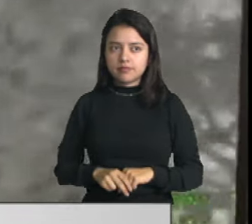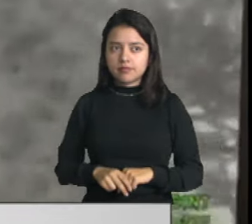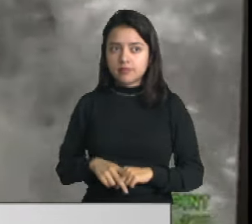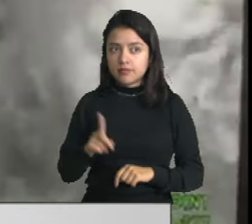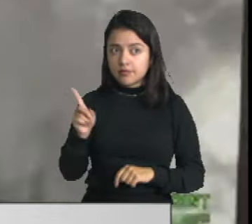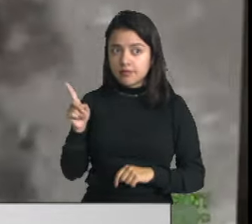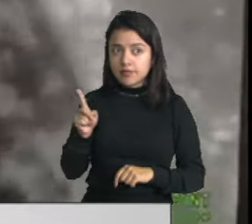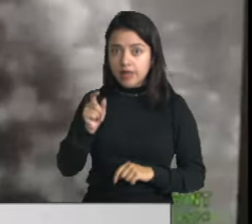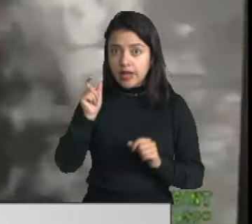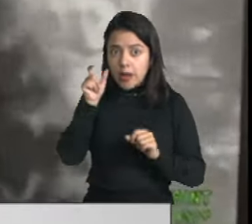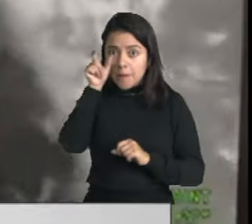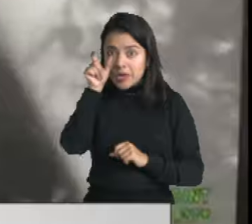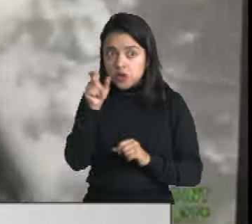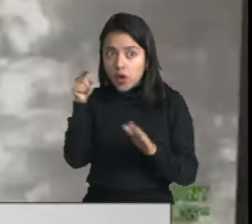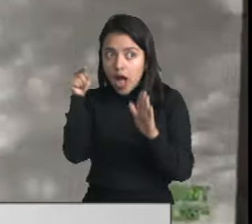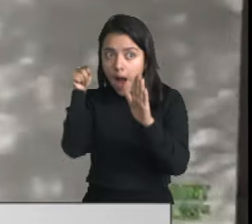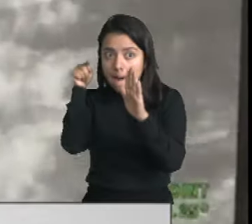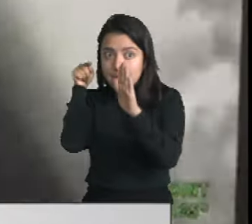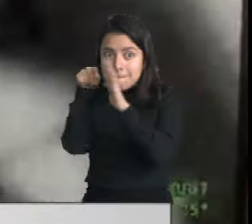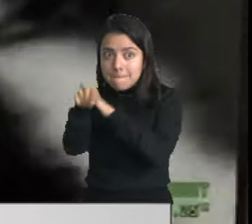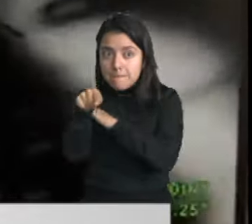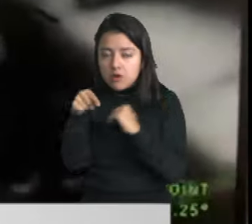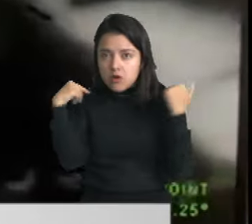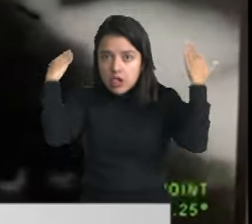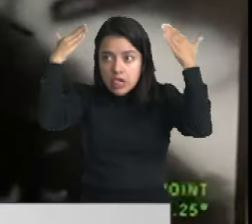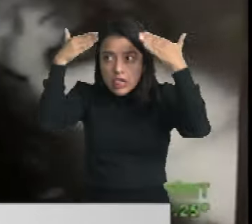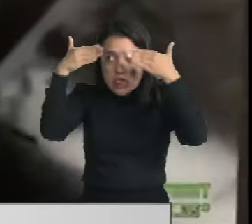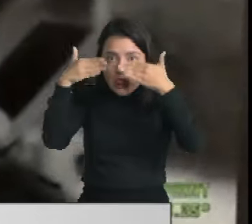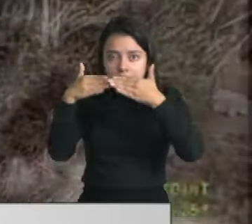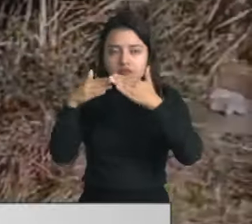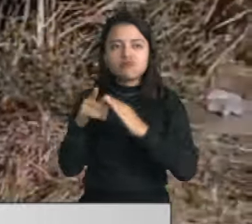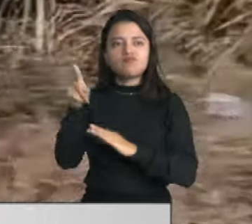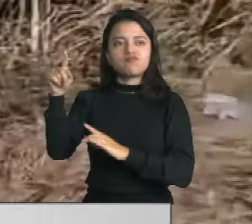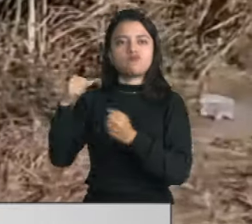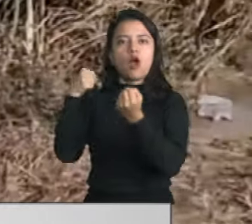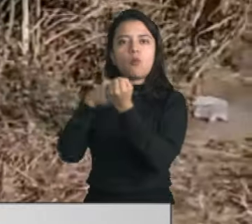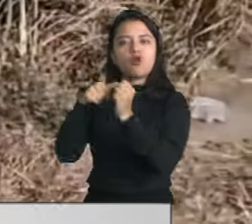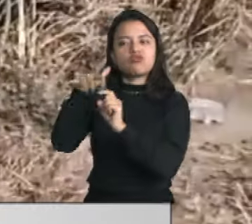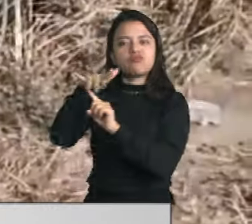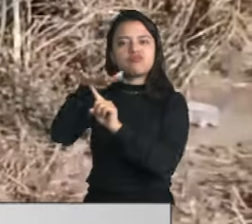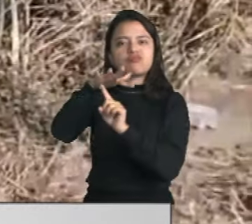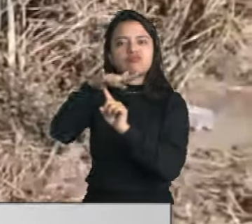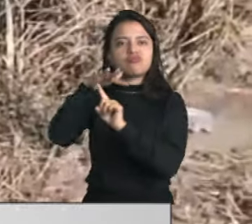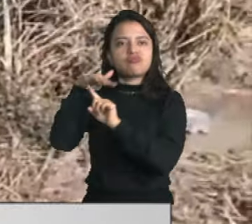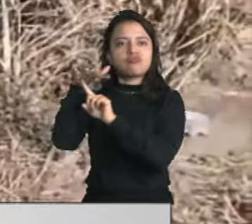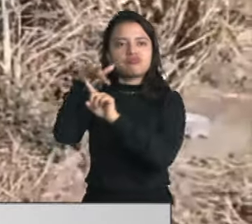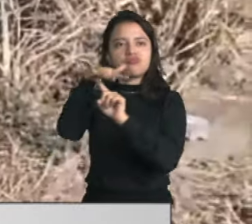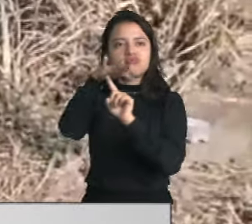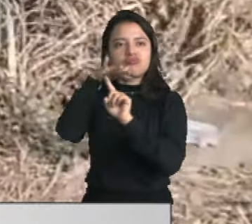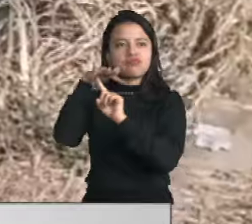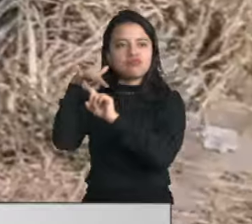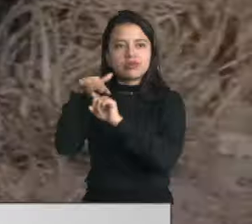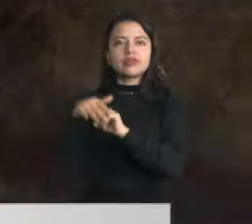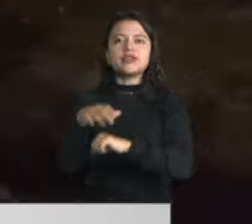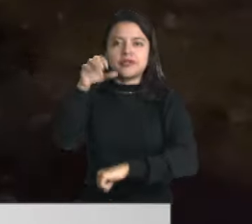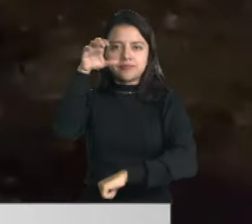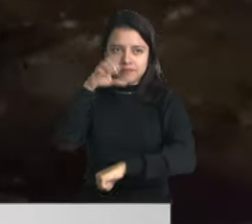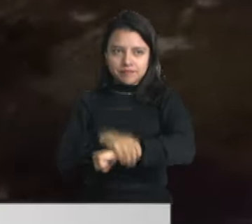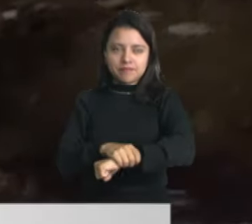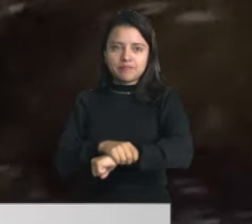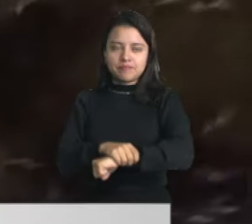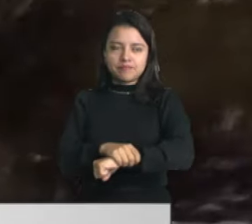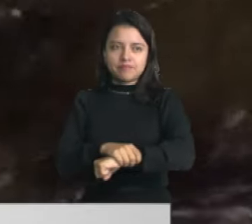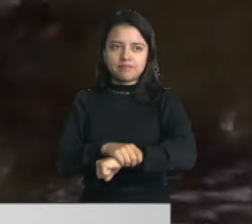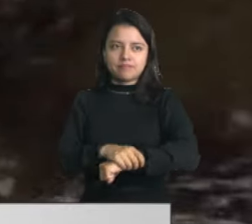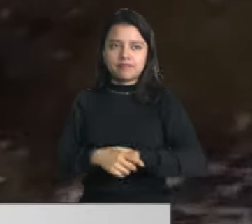un seguimiento aéreo y terrestre que contó con la presencia del helicóptero Halcón y las patrullas en tierra, quienes lograron interceptar al